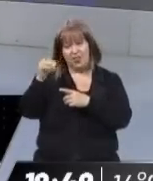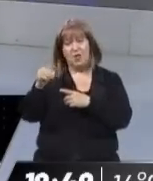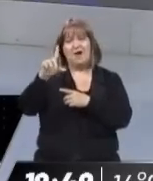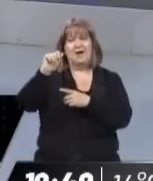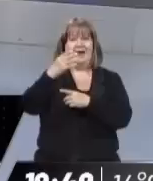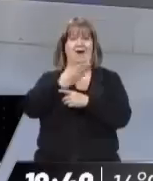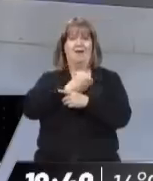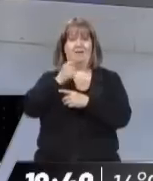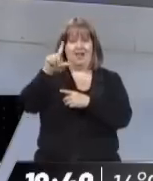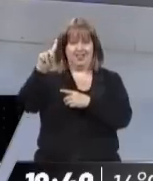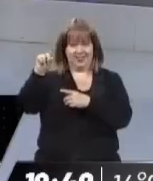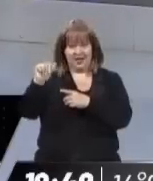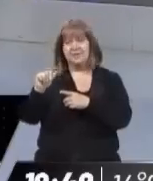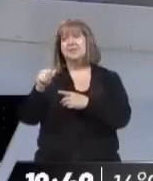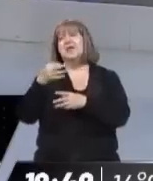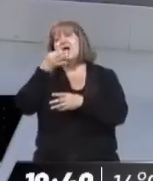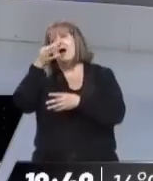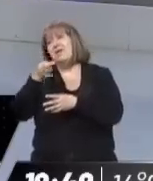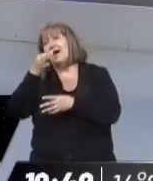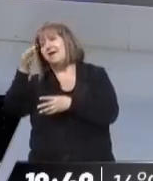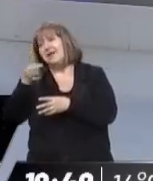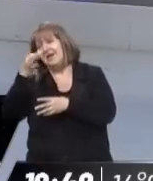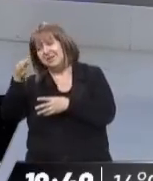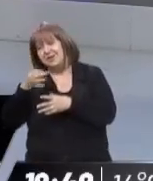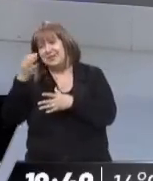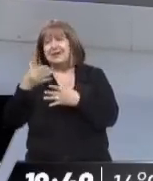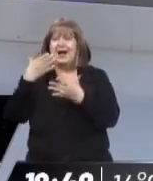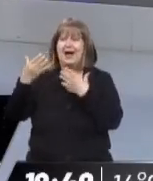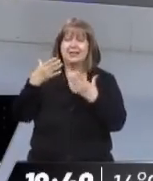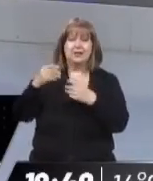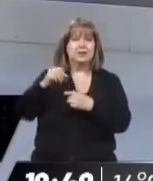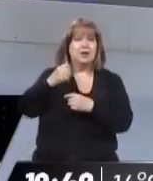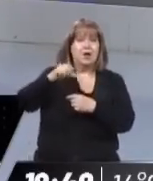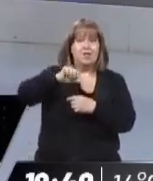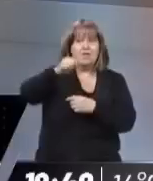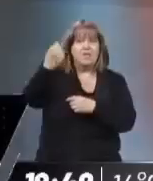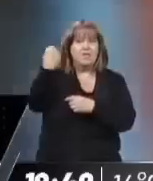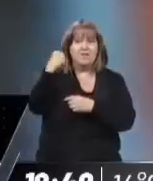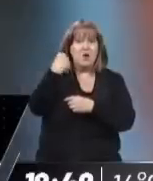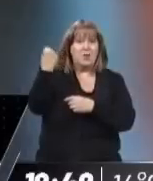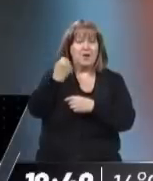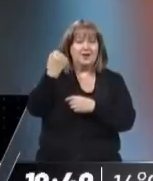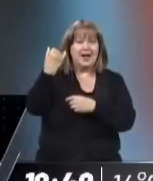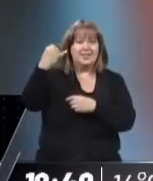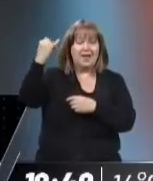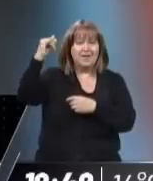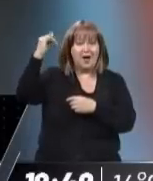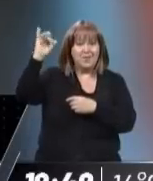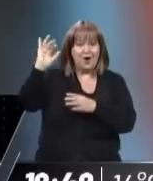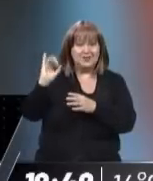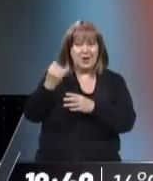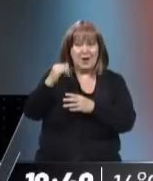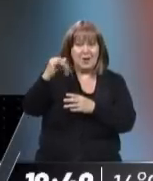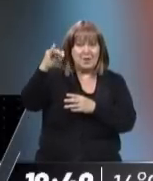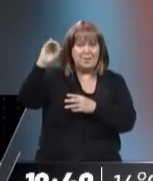más profesional. ¿Le dedica? Ahí estaban de novios Viviana, quien es Viviana, que la veíamos en las imágenes obviamente muy compungida, ¿no? Y